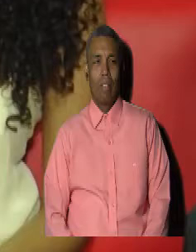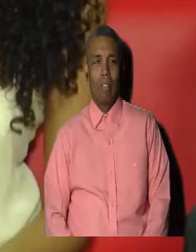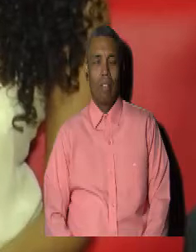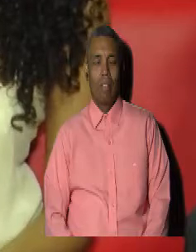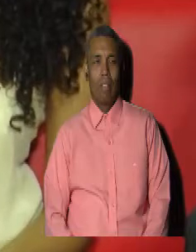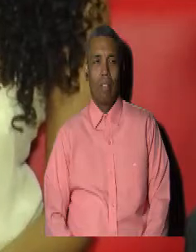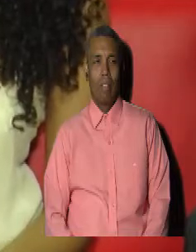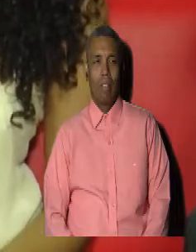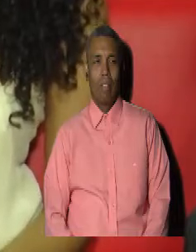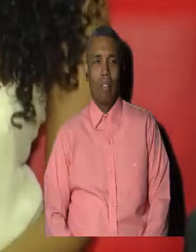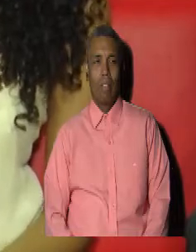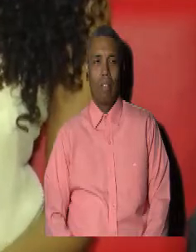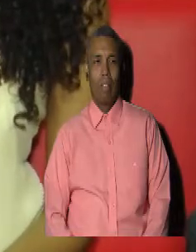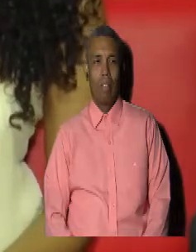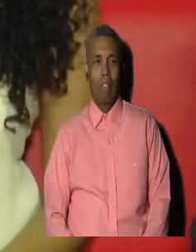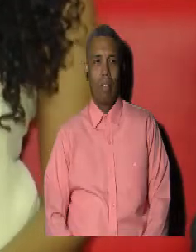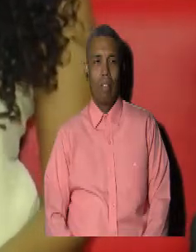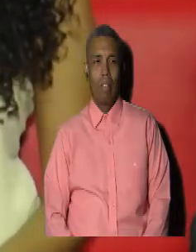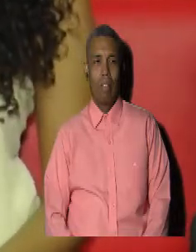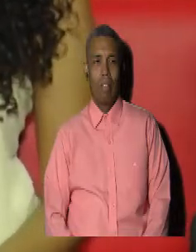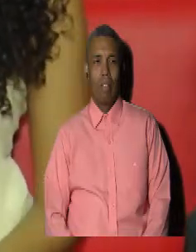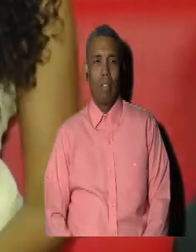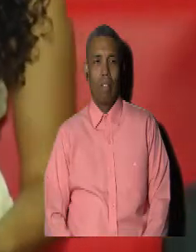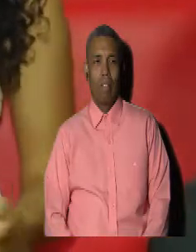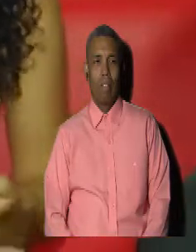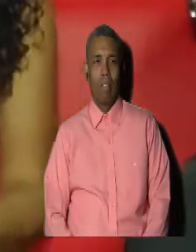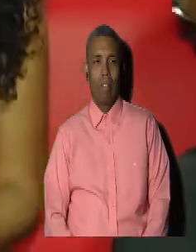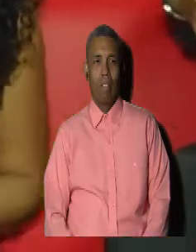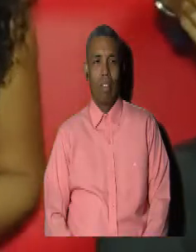Voy a hacer mi casa en el aire.